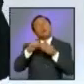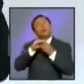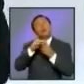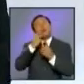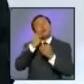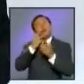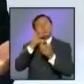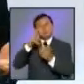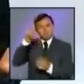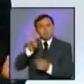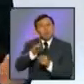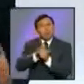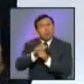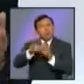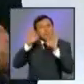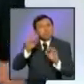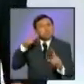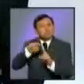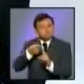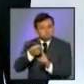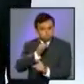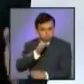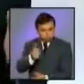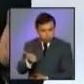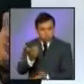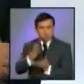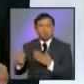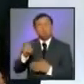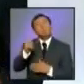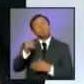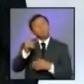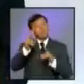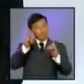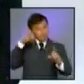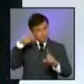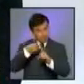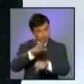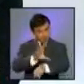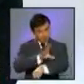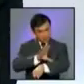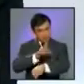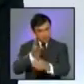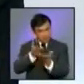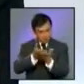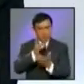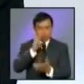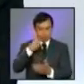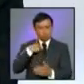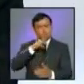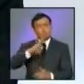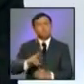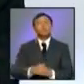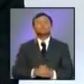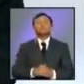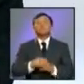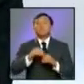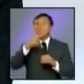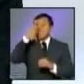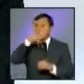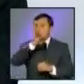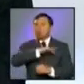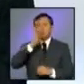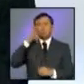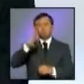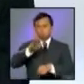pensado pero es que ellos nos han hecho pensar Así que estoy seguro que ese piconcito pues era algo también